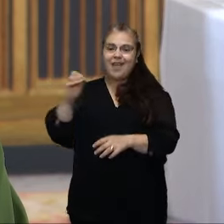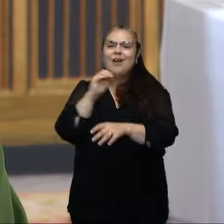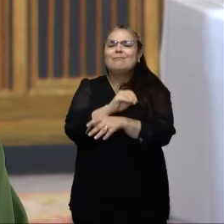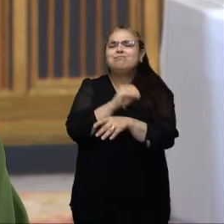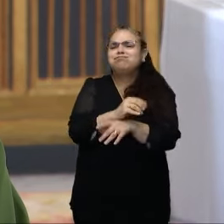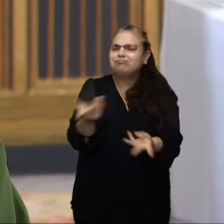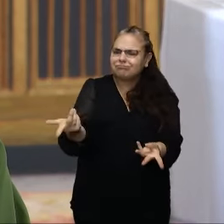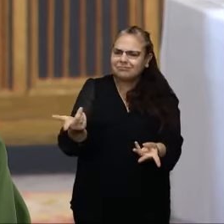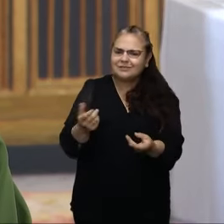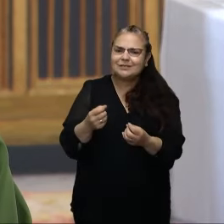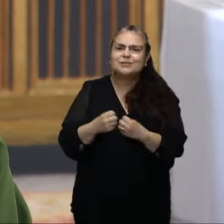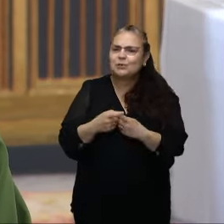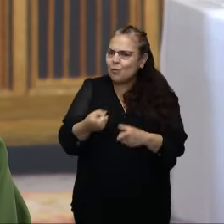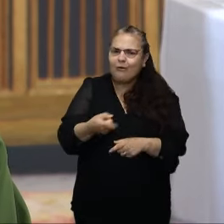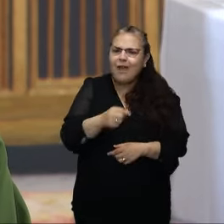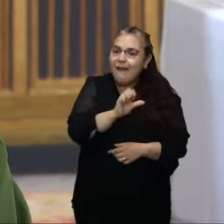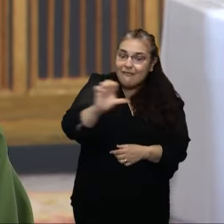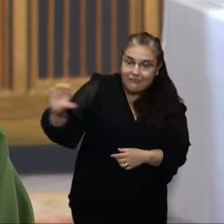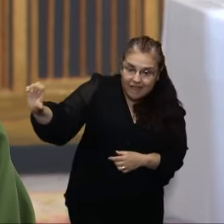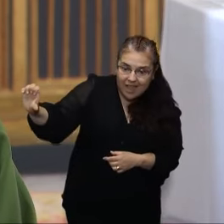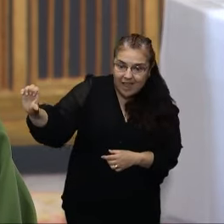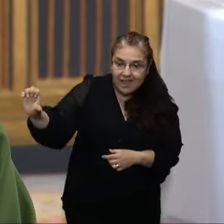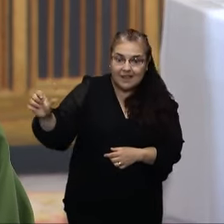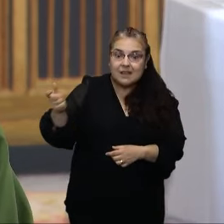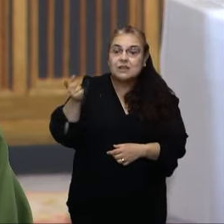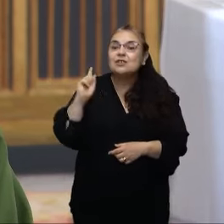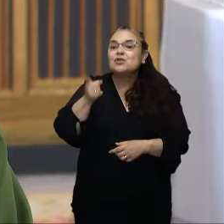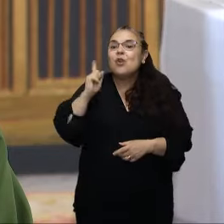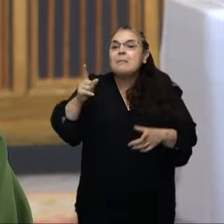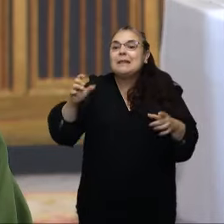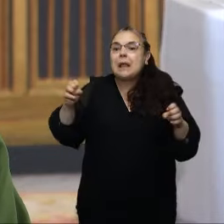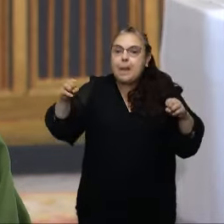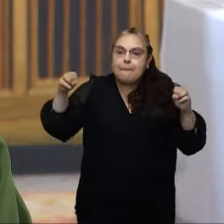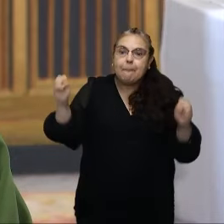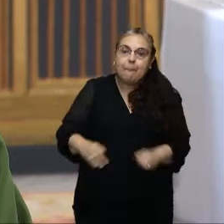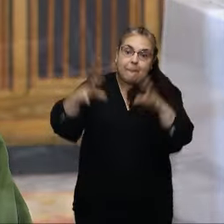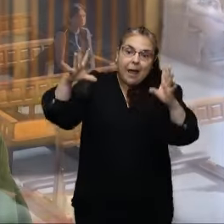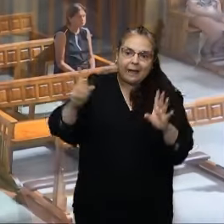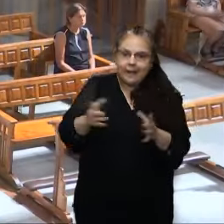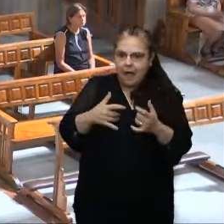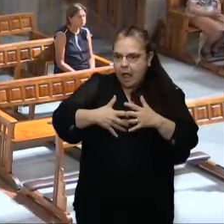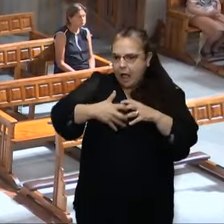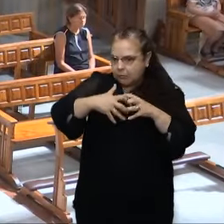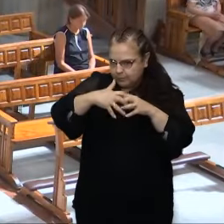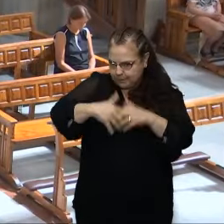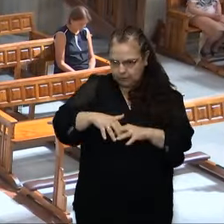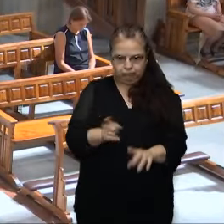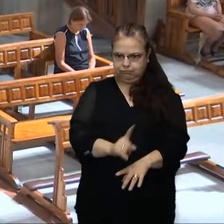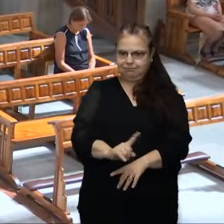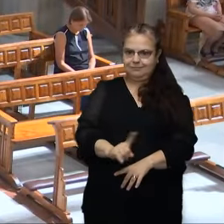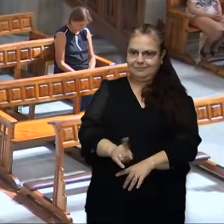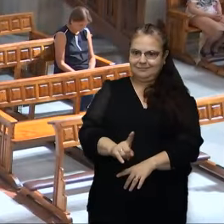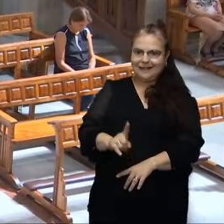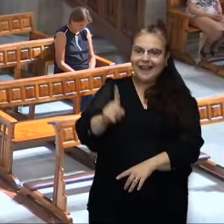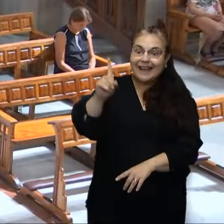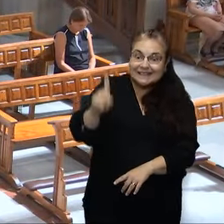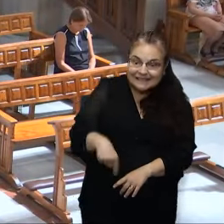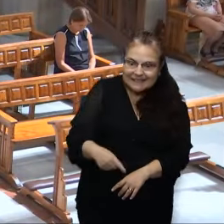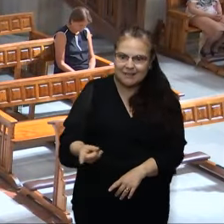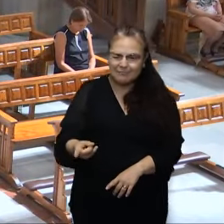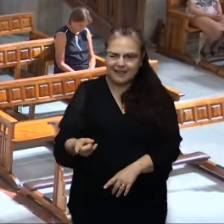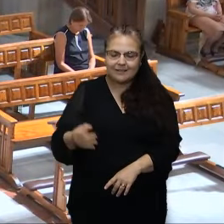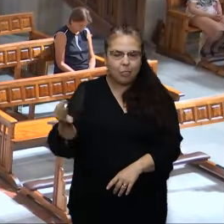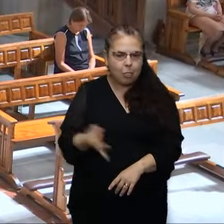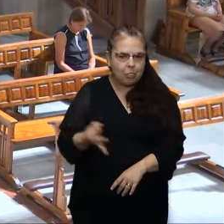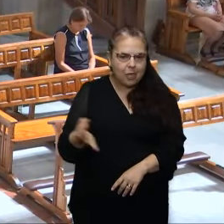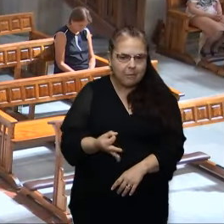Proclama la fe. No basta solamente el acto mágico o el acto automático. No, tiene que haber también